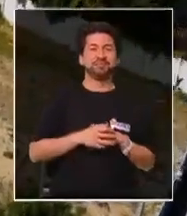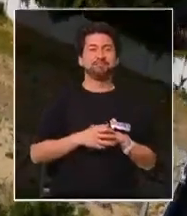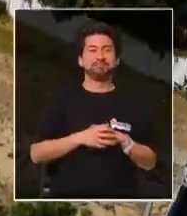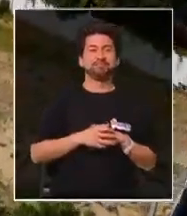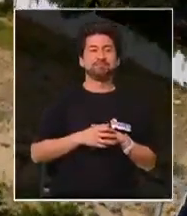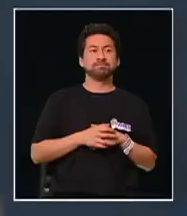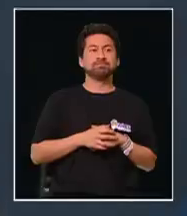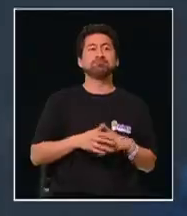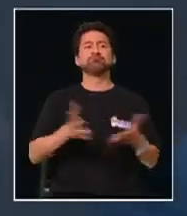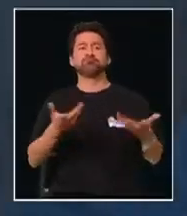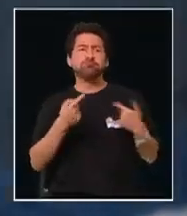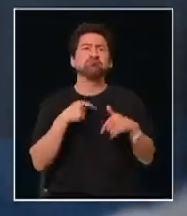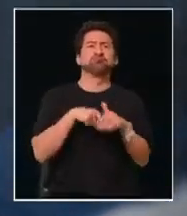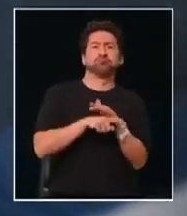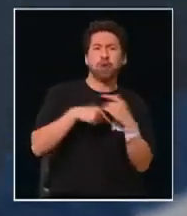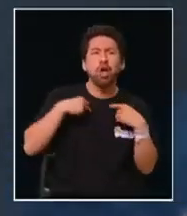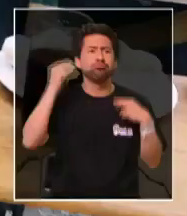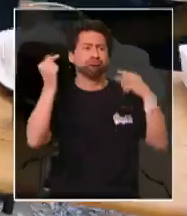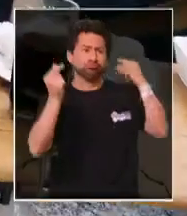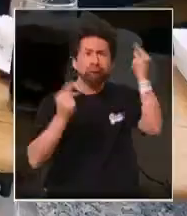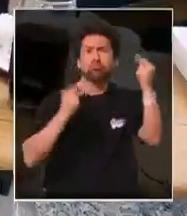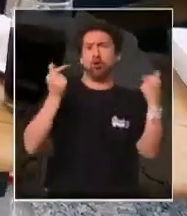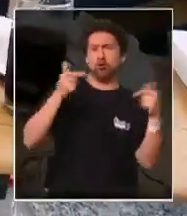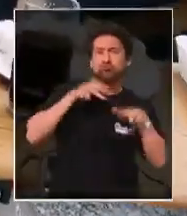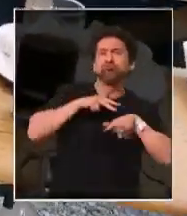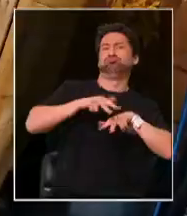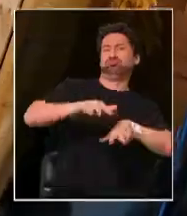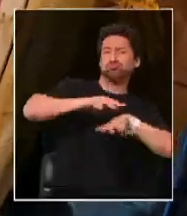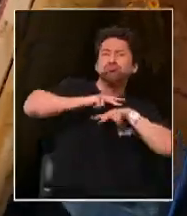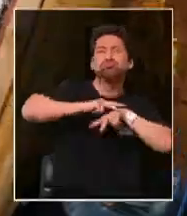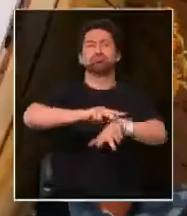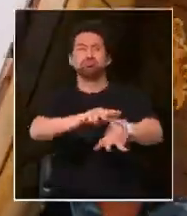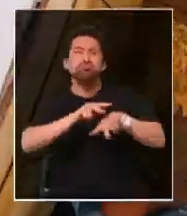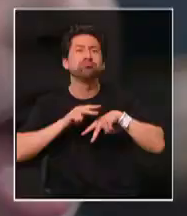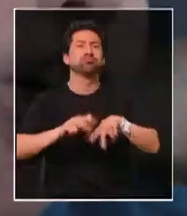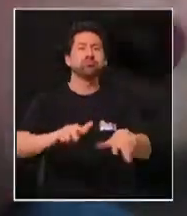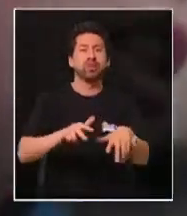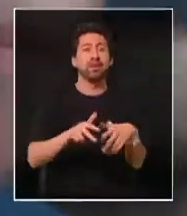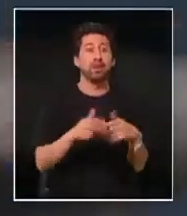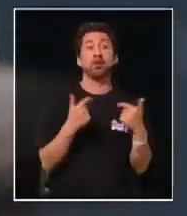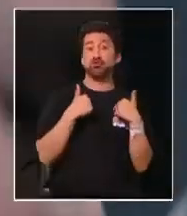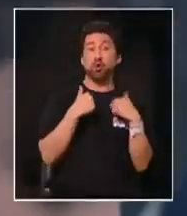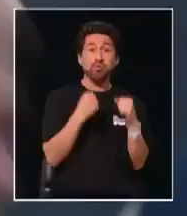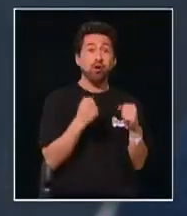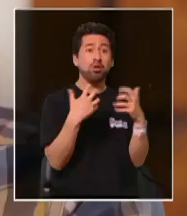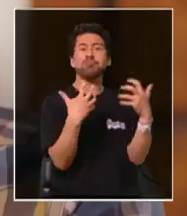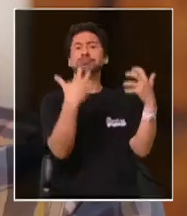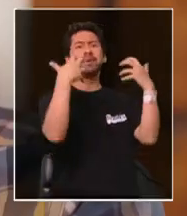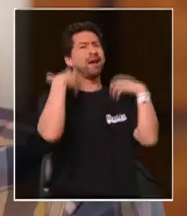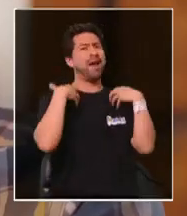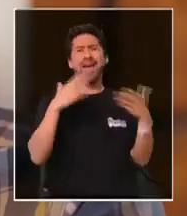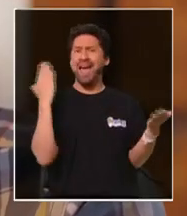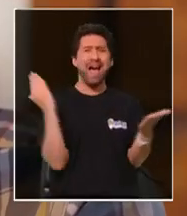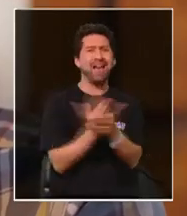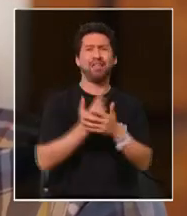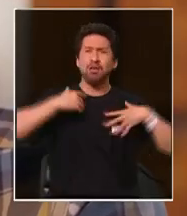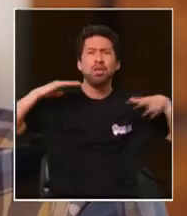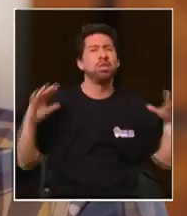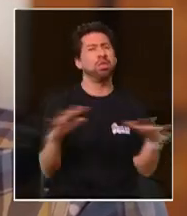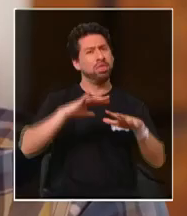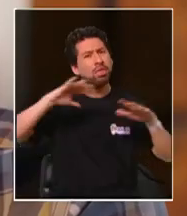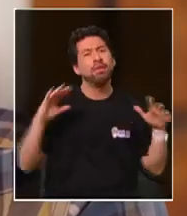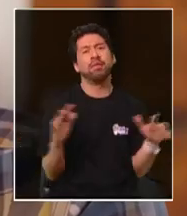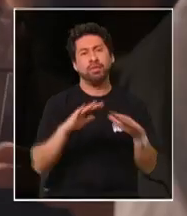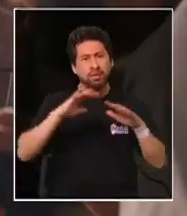Entro con sentimiento, lo que improviso, yo rapeo hasta el piso. Porque... Y voy a encargarme hasta donde no me dé más para intentar